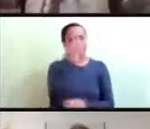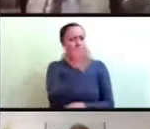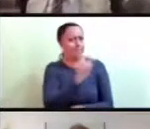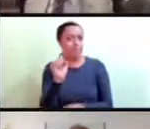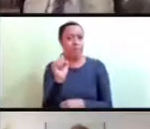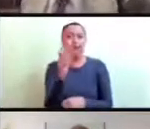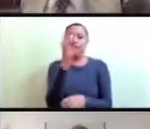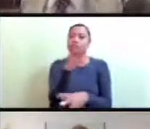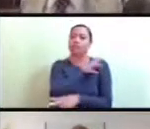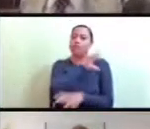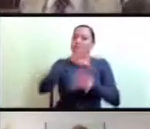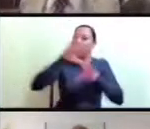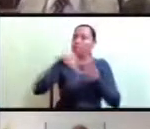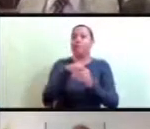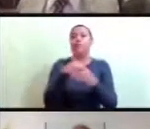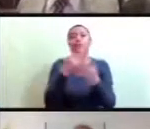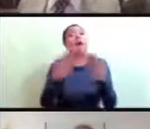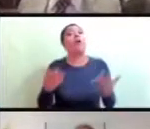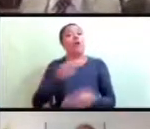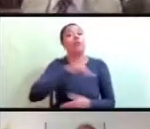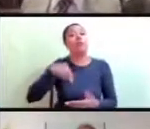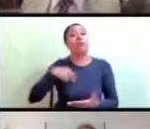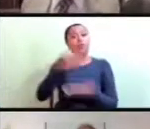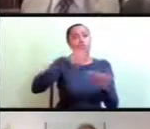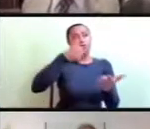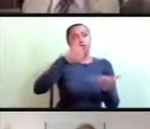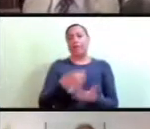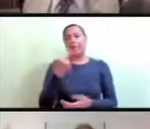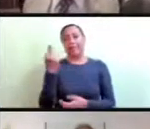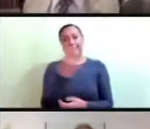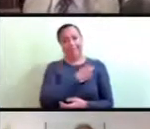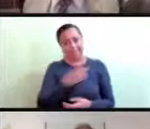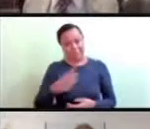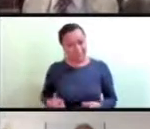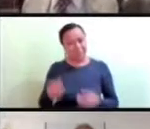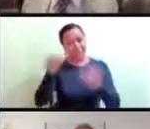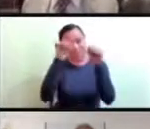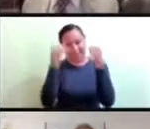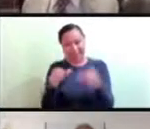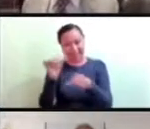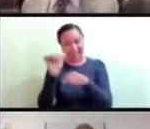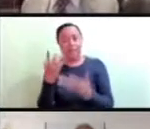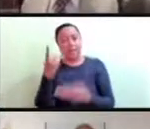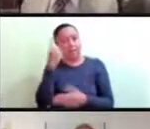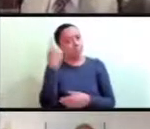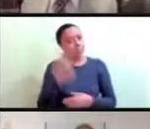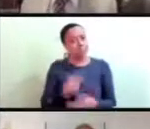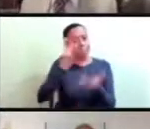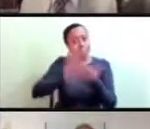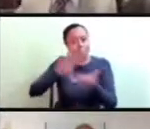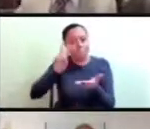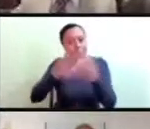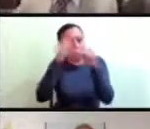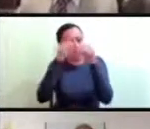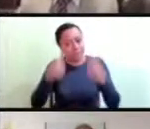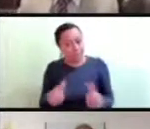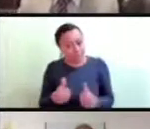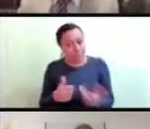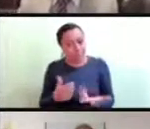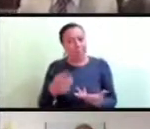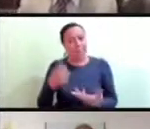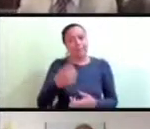nos falta como sociedad es volvernos artistas para valorar el mundo del arte, desde las cosas cotidianas hasta su más compleja